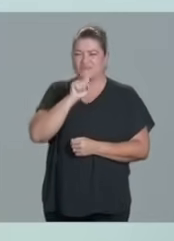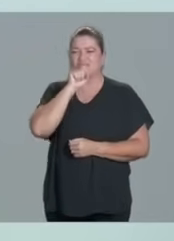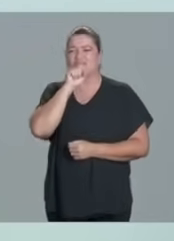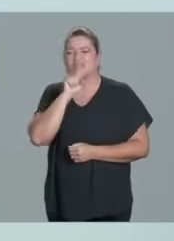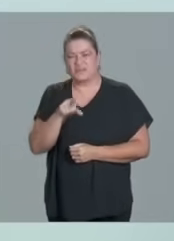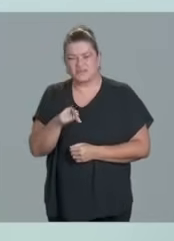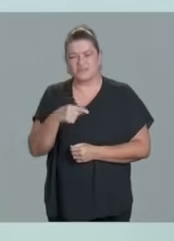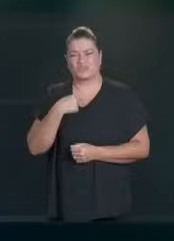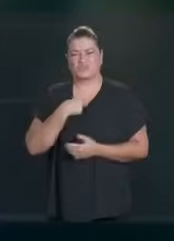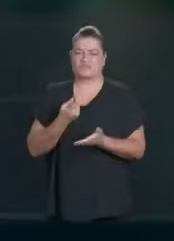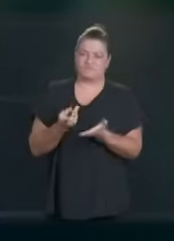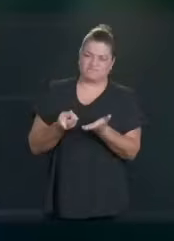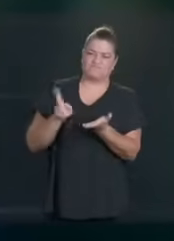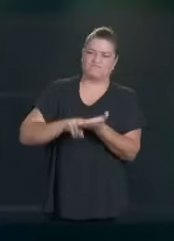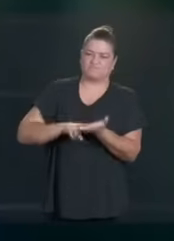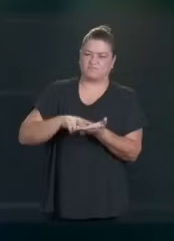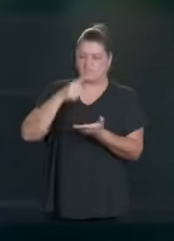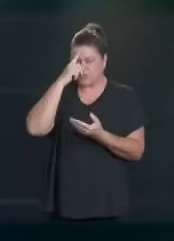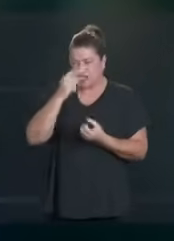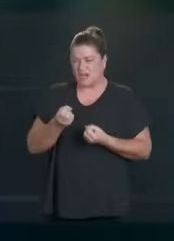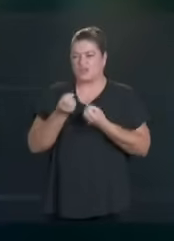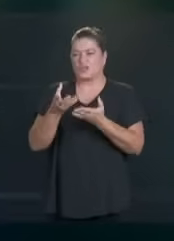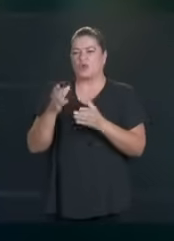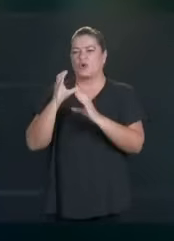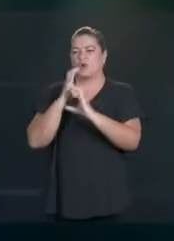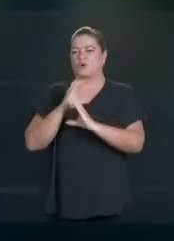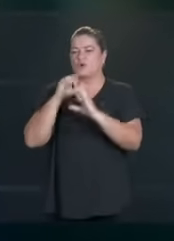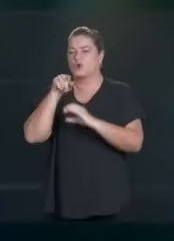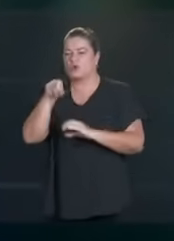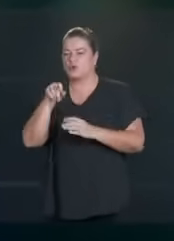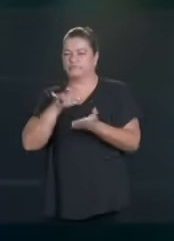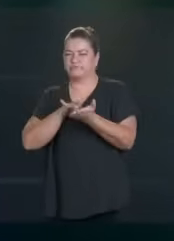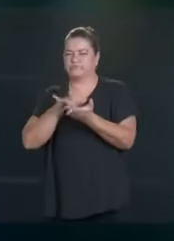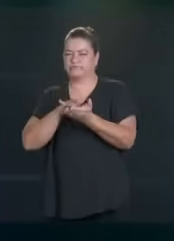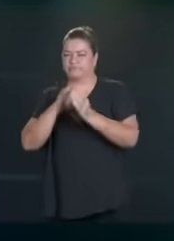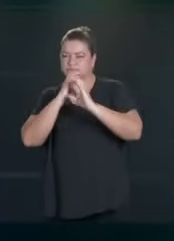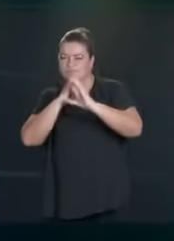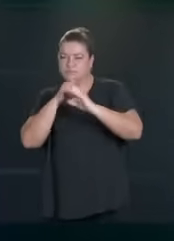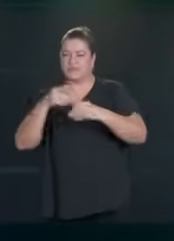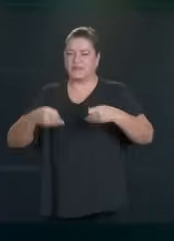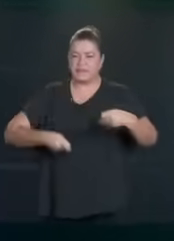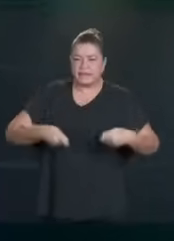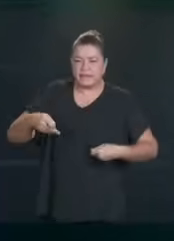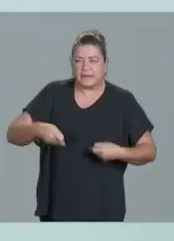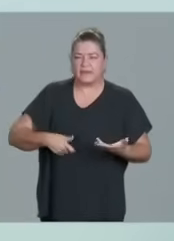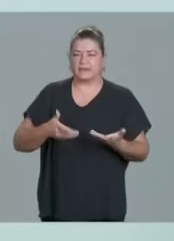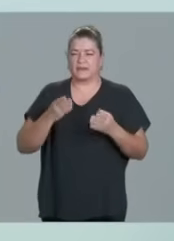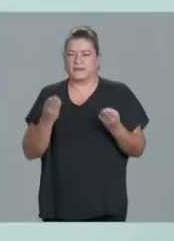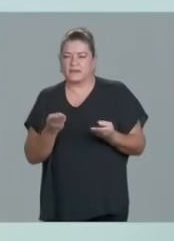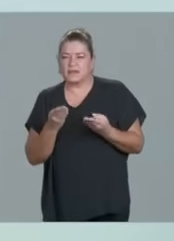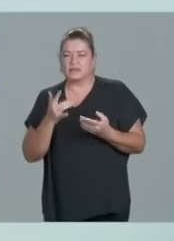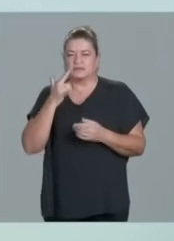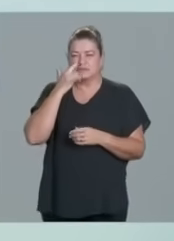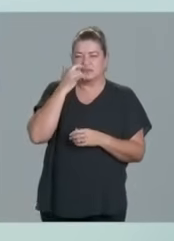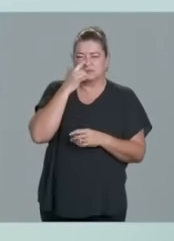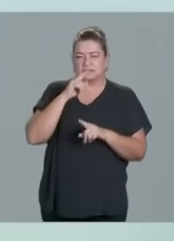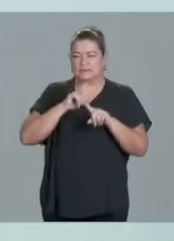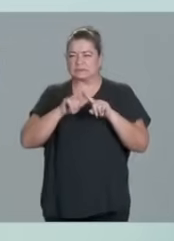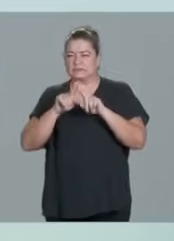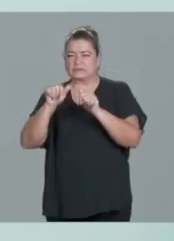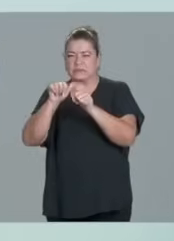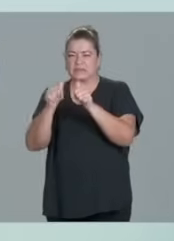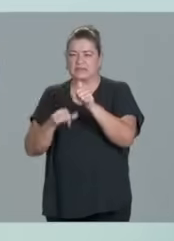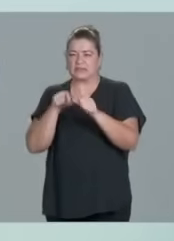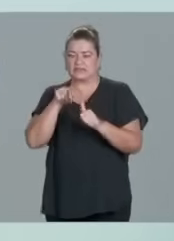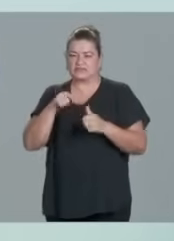a conciertos, a libros, a espectáculos artísticos, teatro, danza. De esa manera vamos a formar públicos que van a continuar